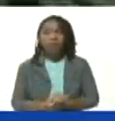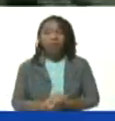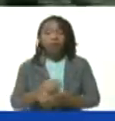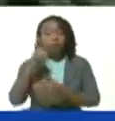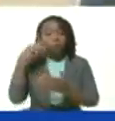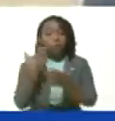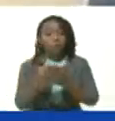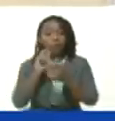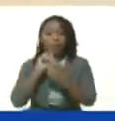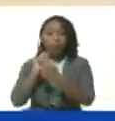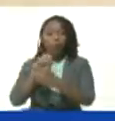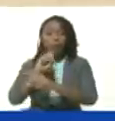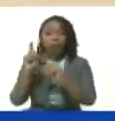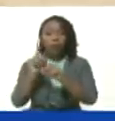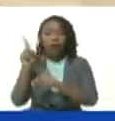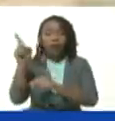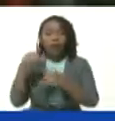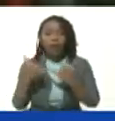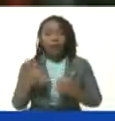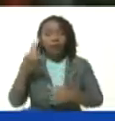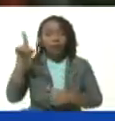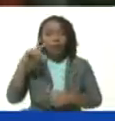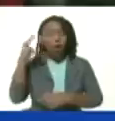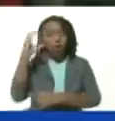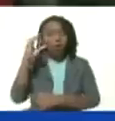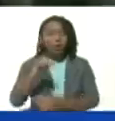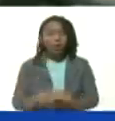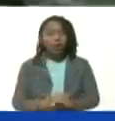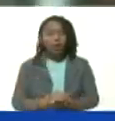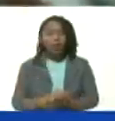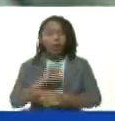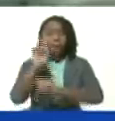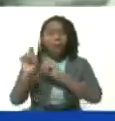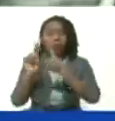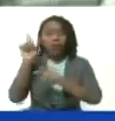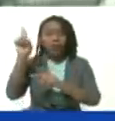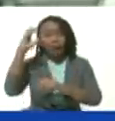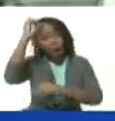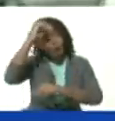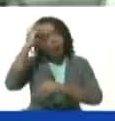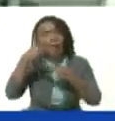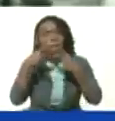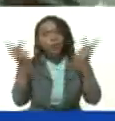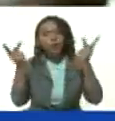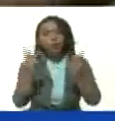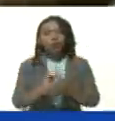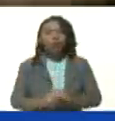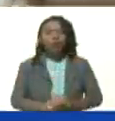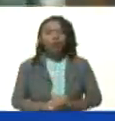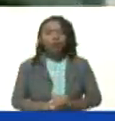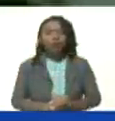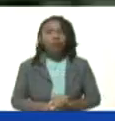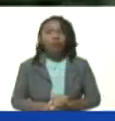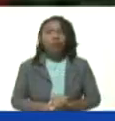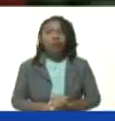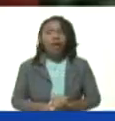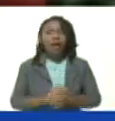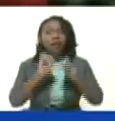hecha recientemente en Colombia, una encuesta de opinión pública, y